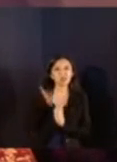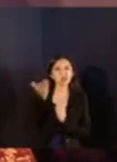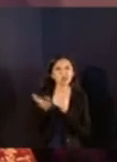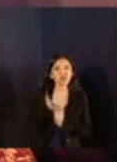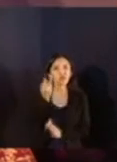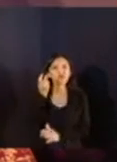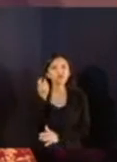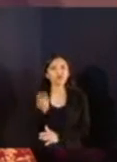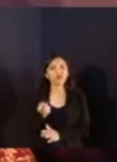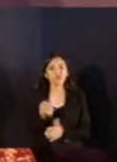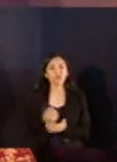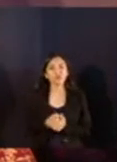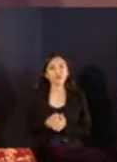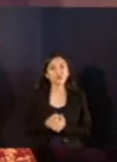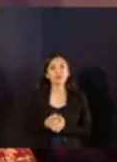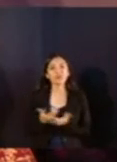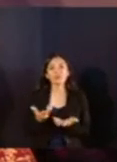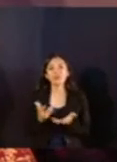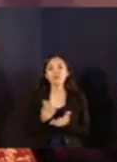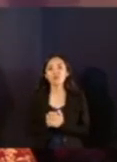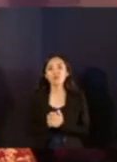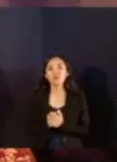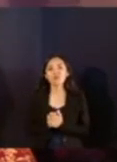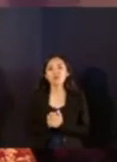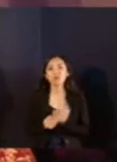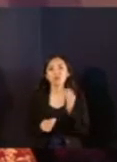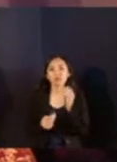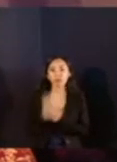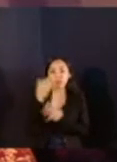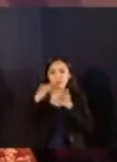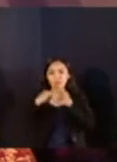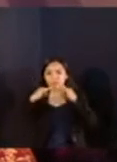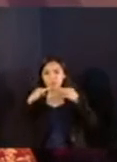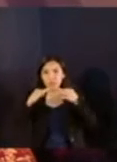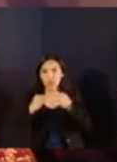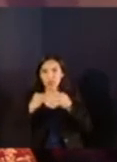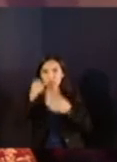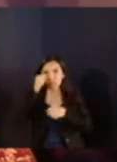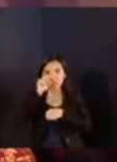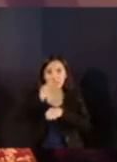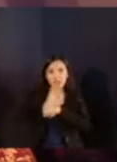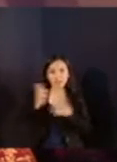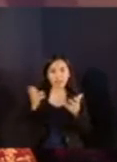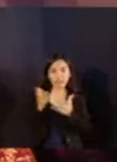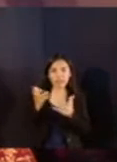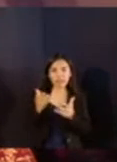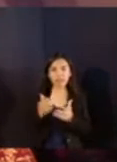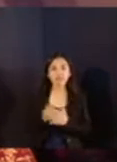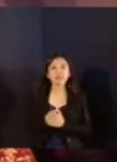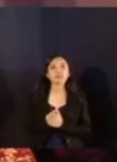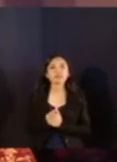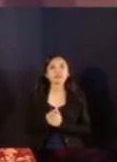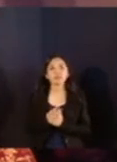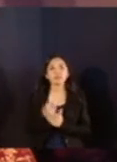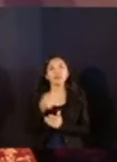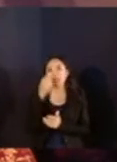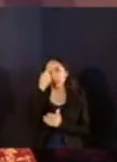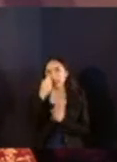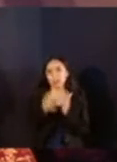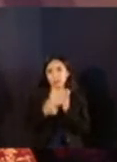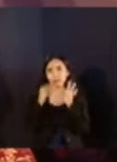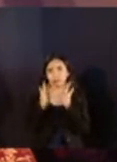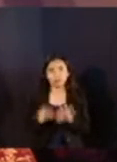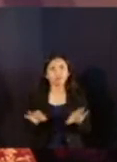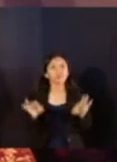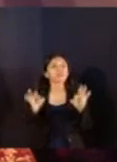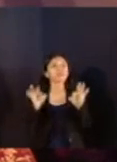reestablecimiento de la Secretaría, porque algo que creo que es muy importante,